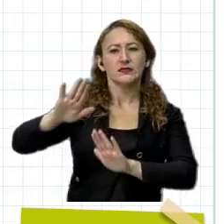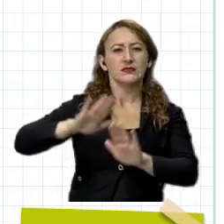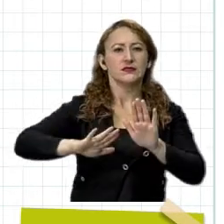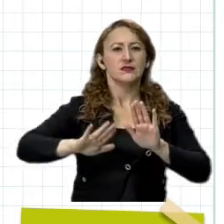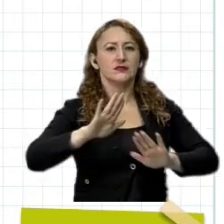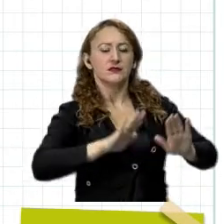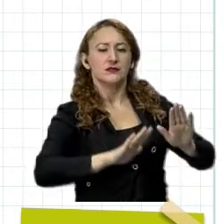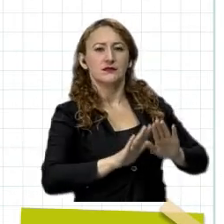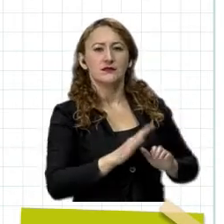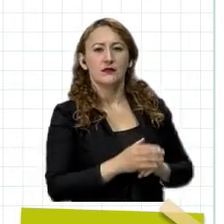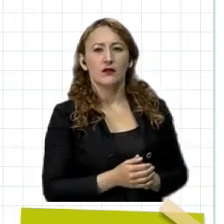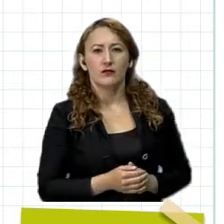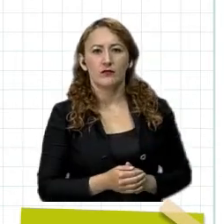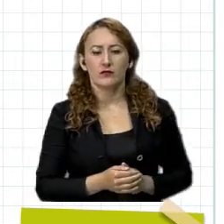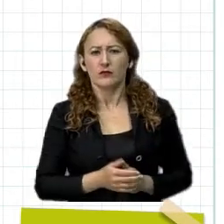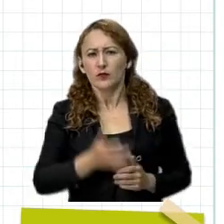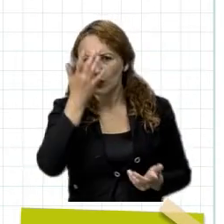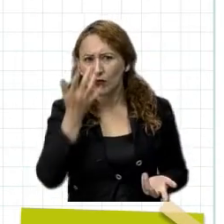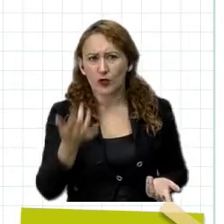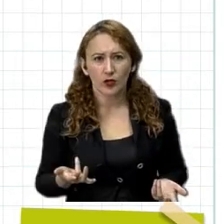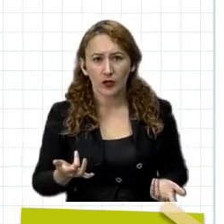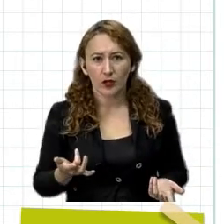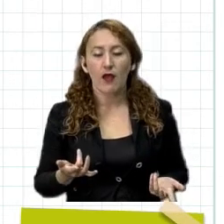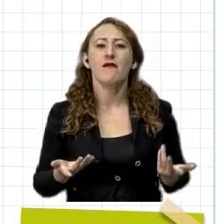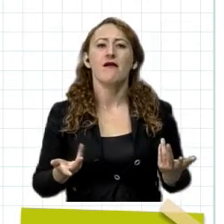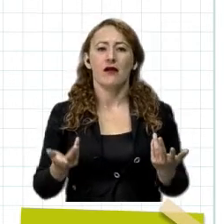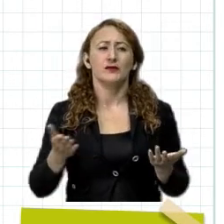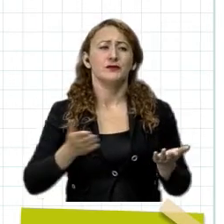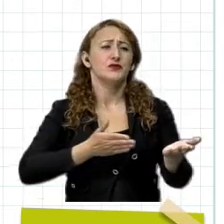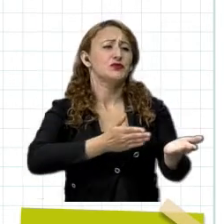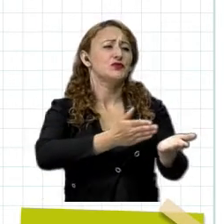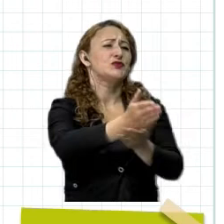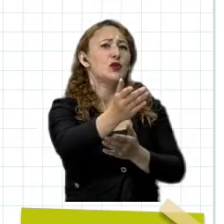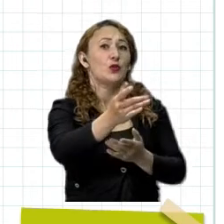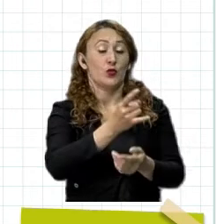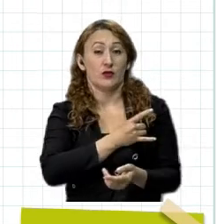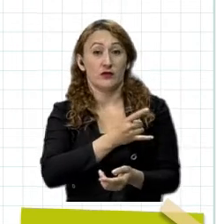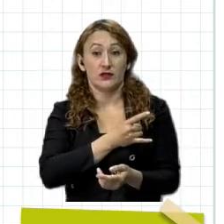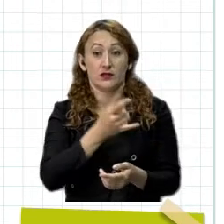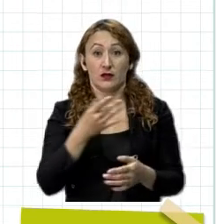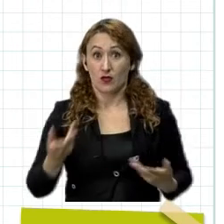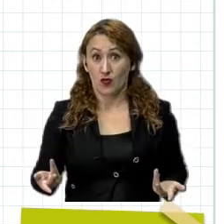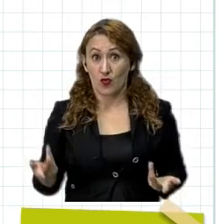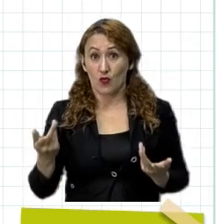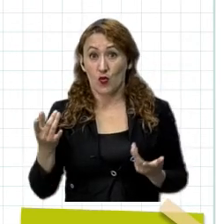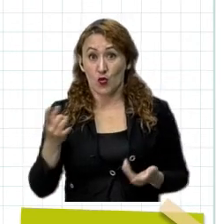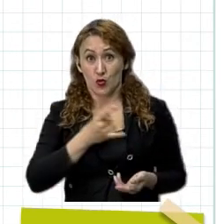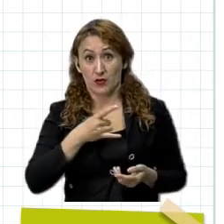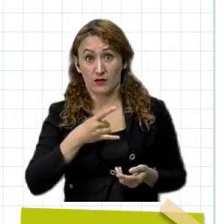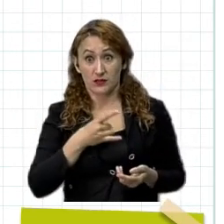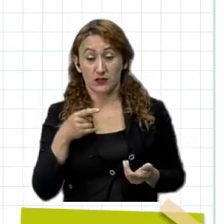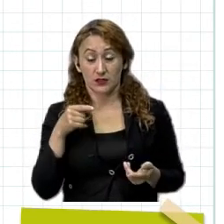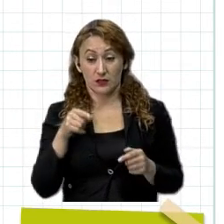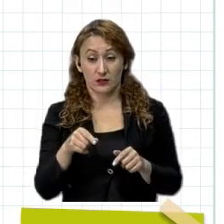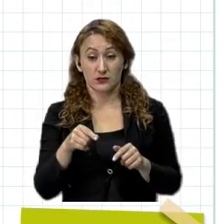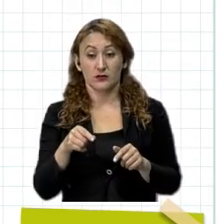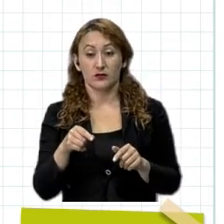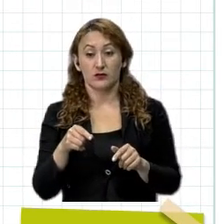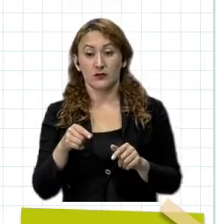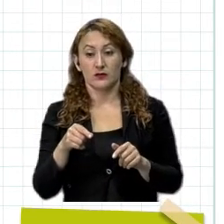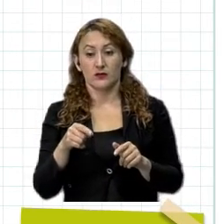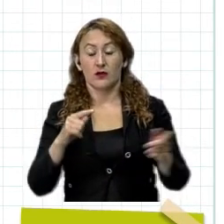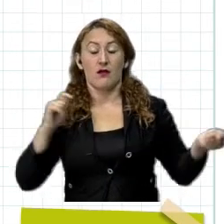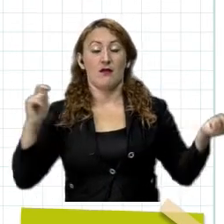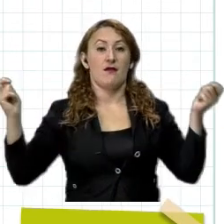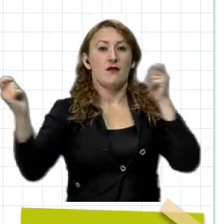imaginando que vamos a fragmentar al infinito la universidad para volver la universidad algo que dé cuenta de